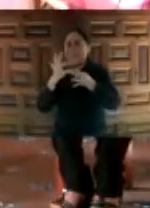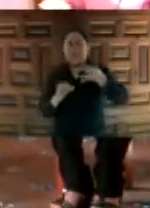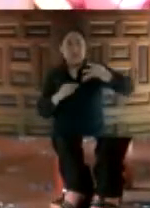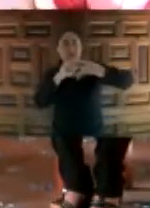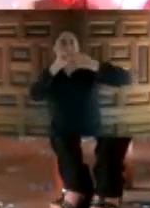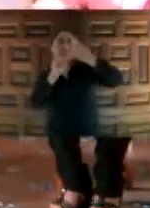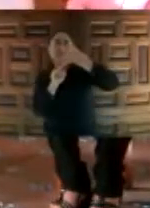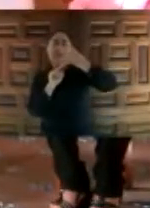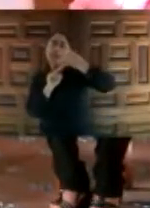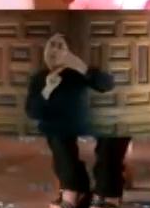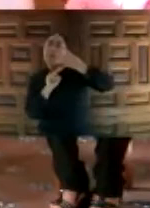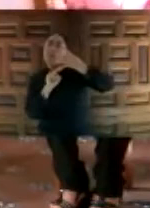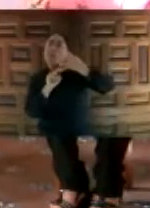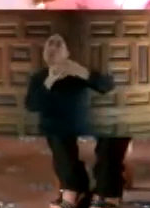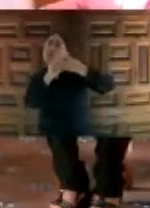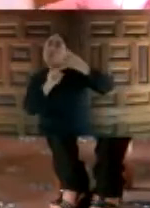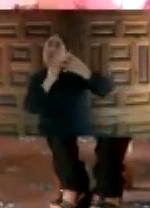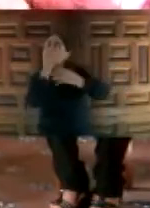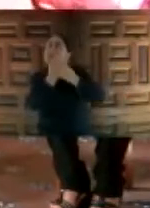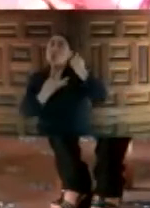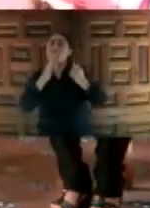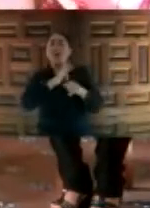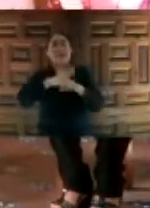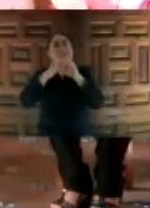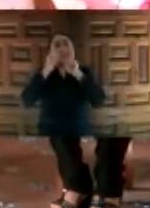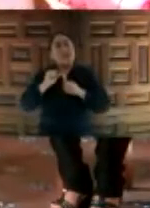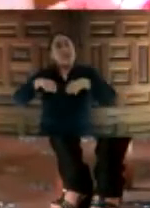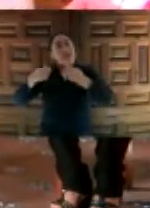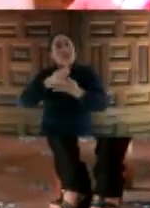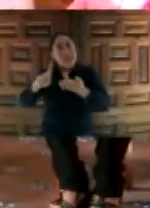hacen materializable el derecho a la educación, me quiero